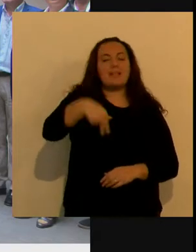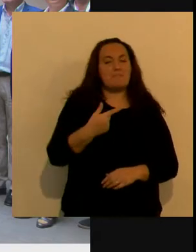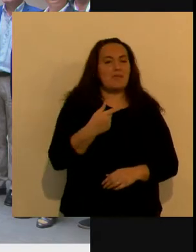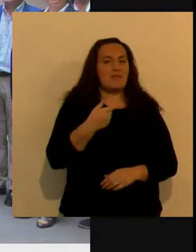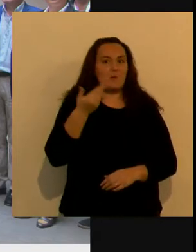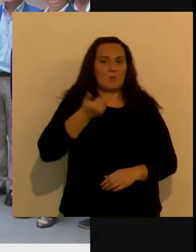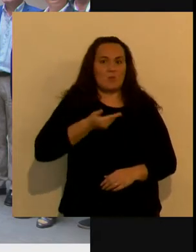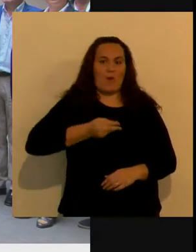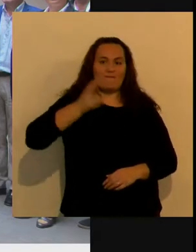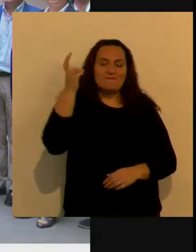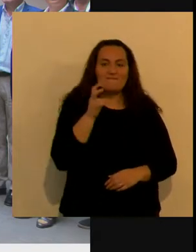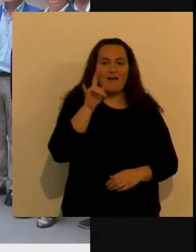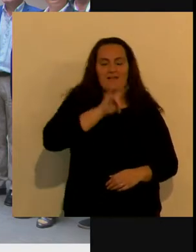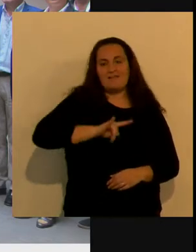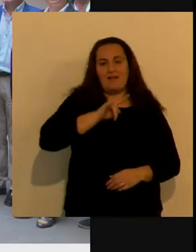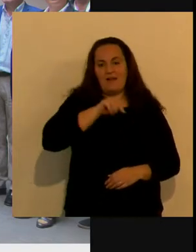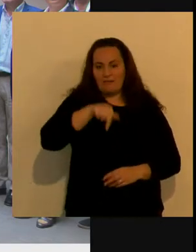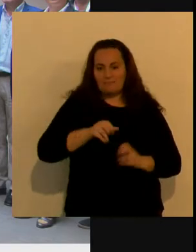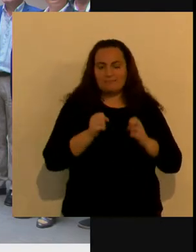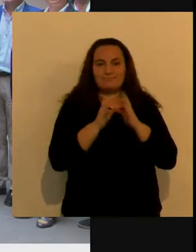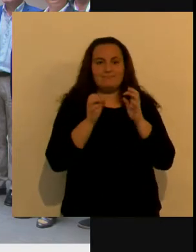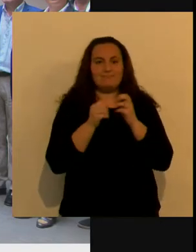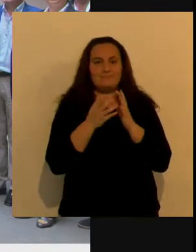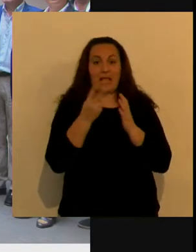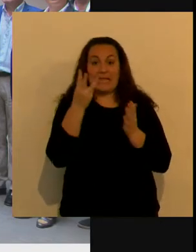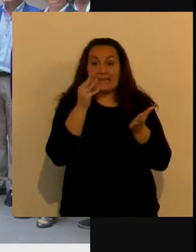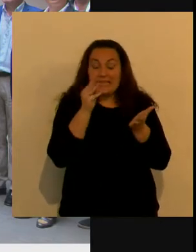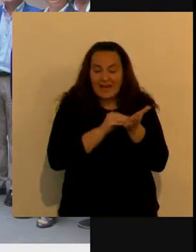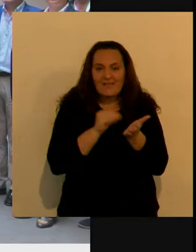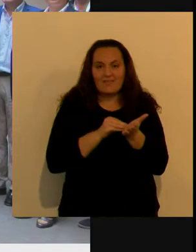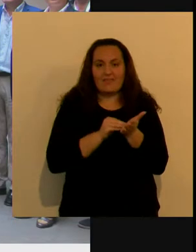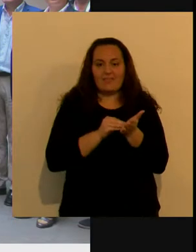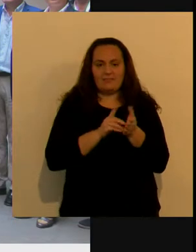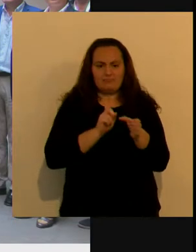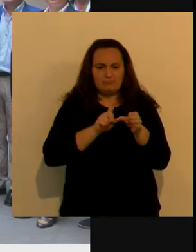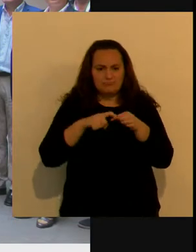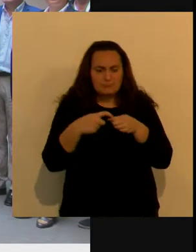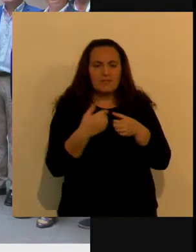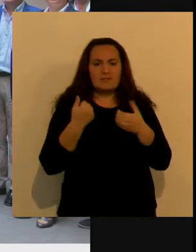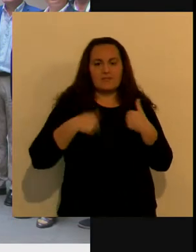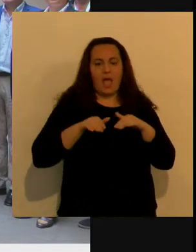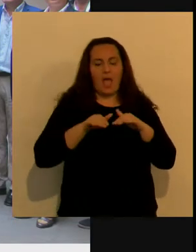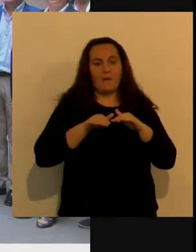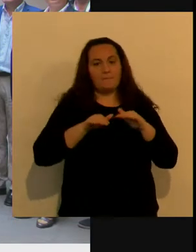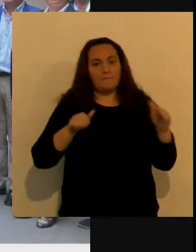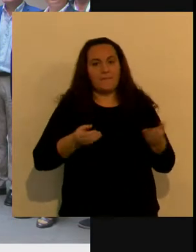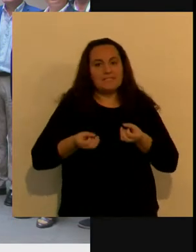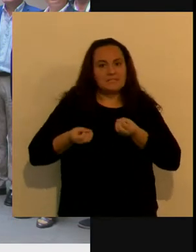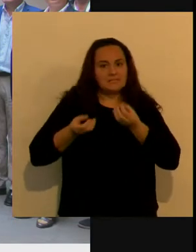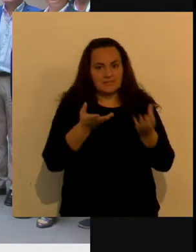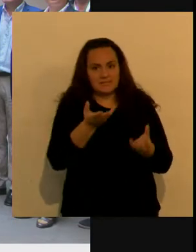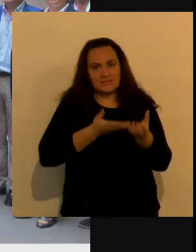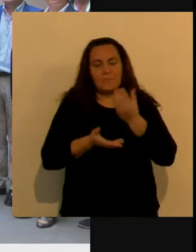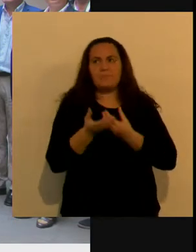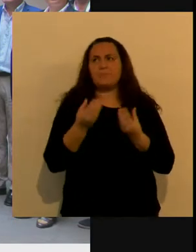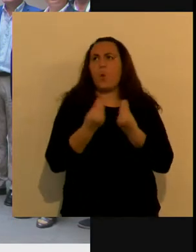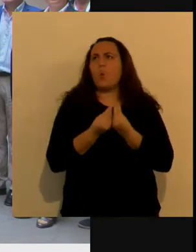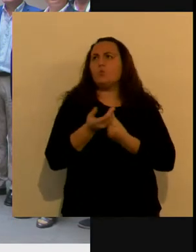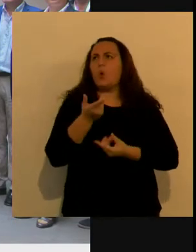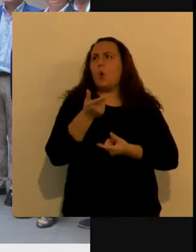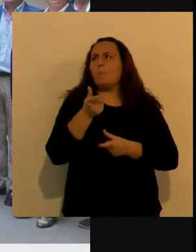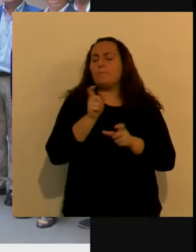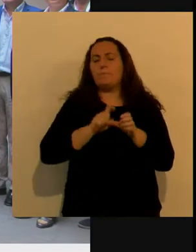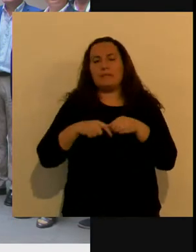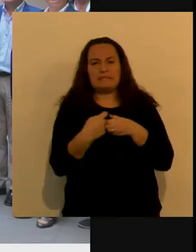Canarias, estar aquí en La Palma. Tres veces participó en la mesa redonda, primera vez con Neil Armstrong,